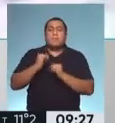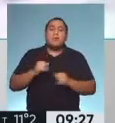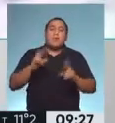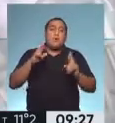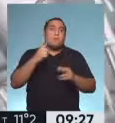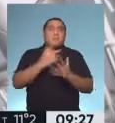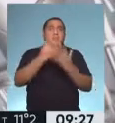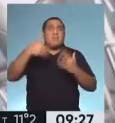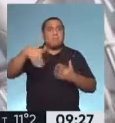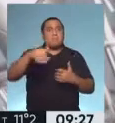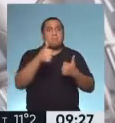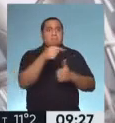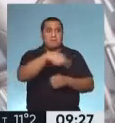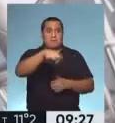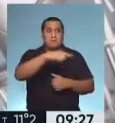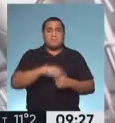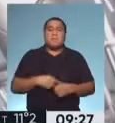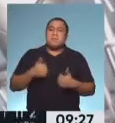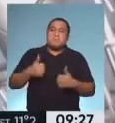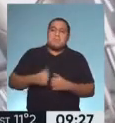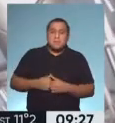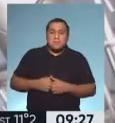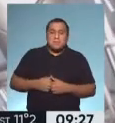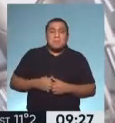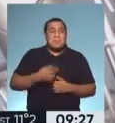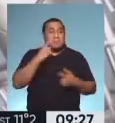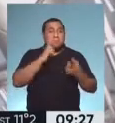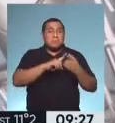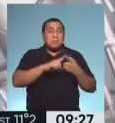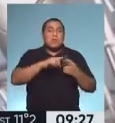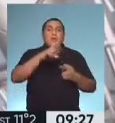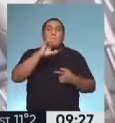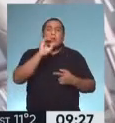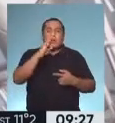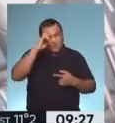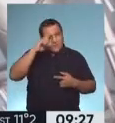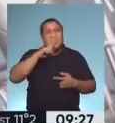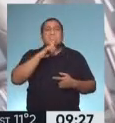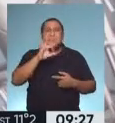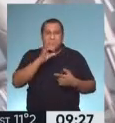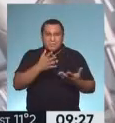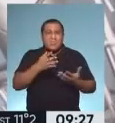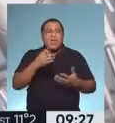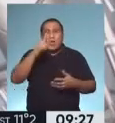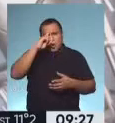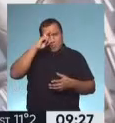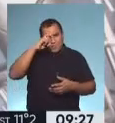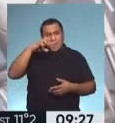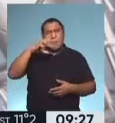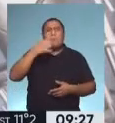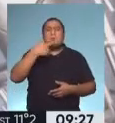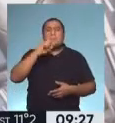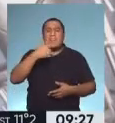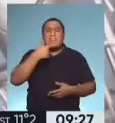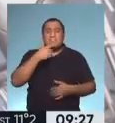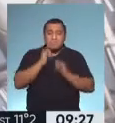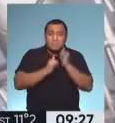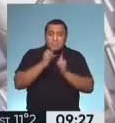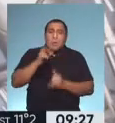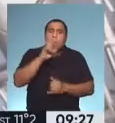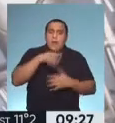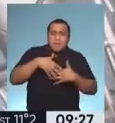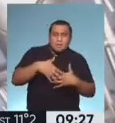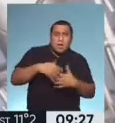día muy bien estábamos entonces en contacto con roberto acá sale del hospital posadas hablando de las embarazadas y es descubrir